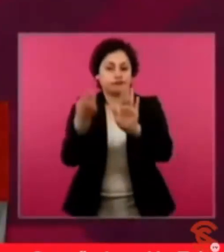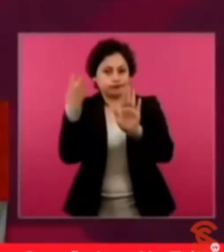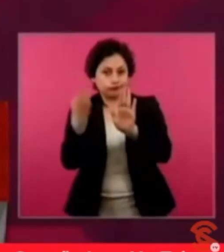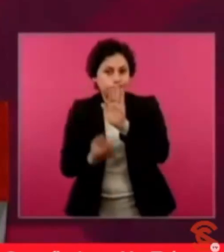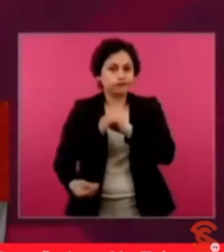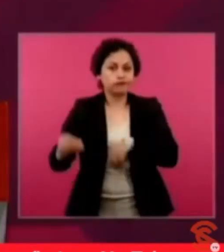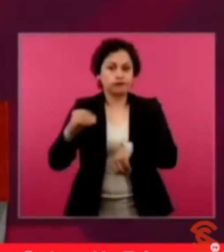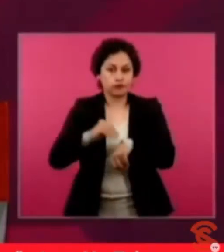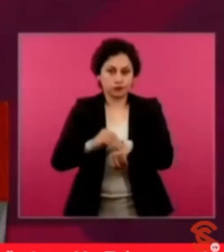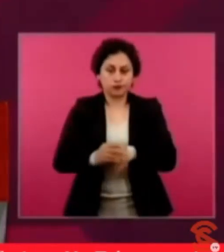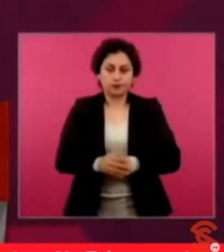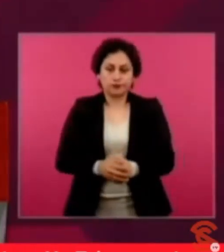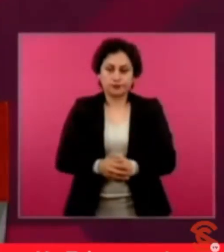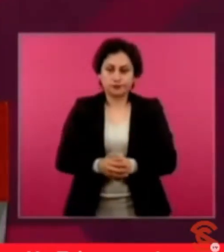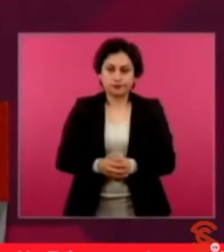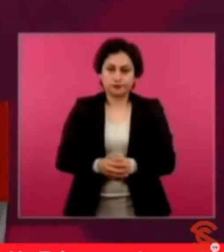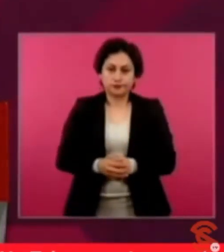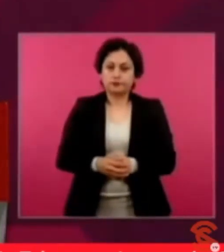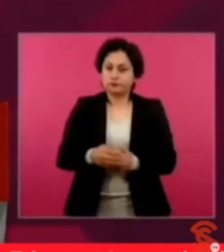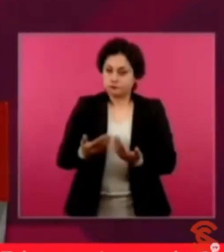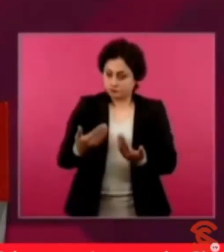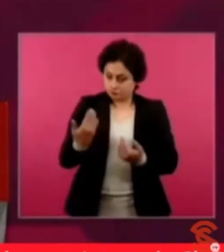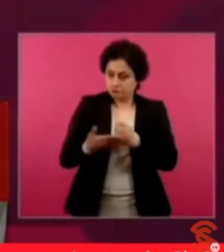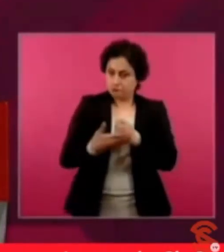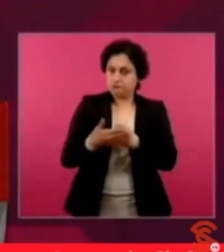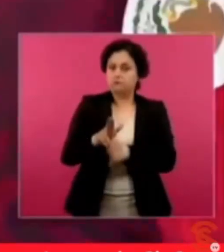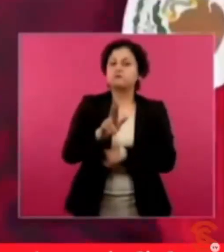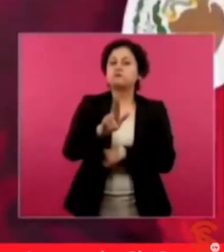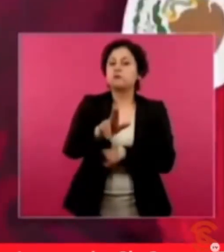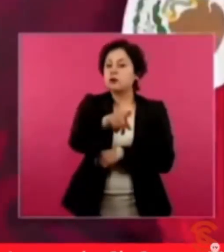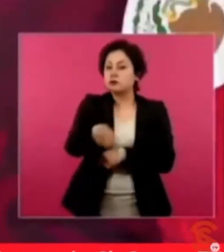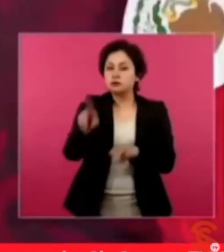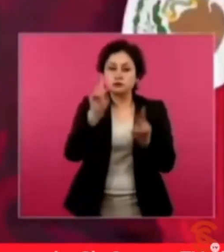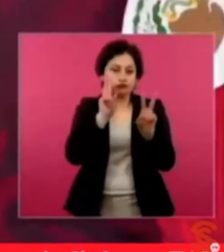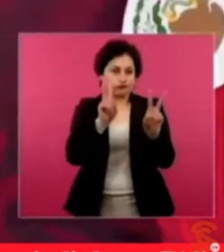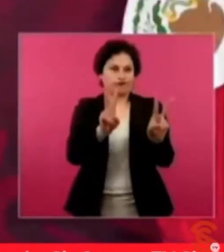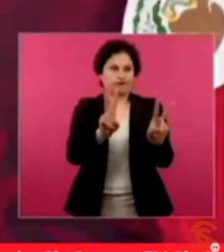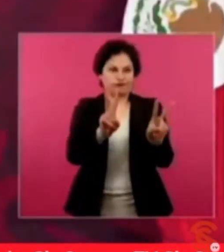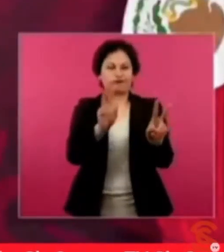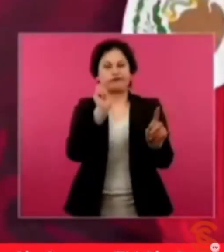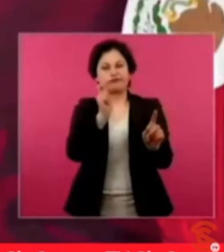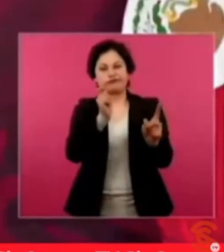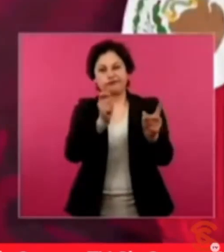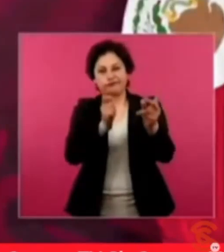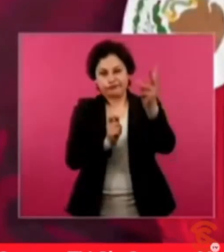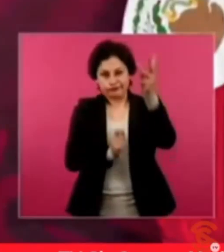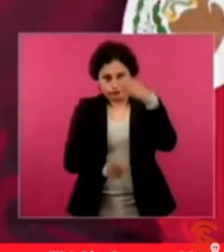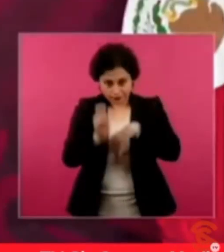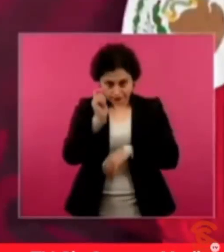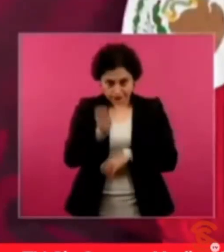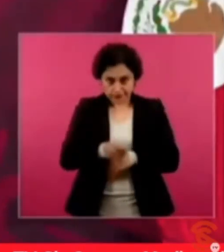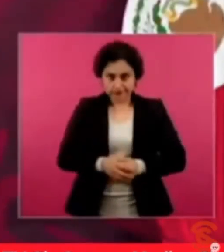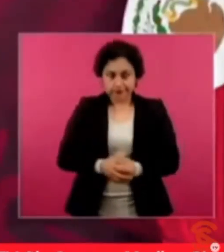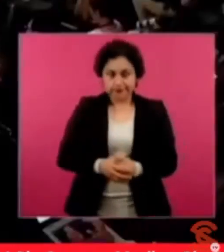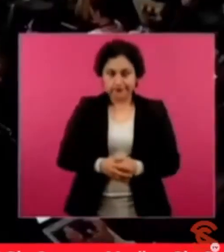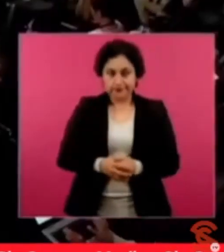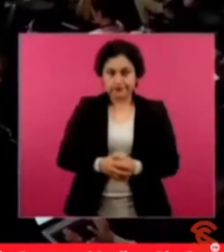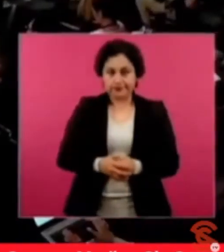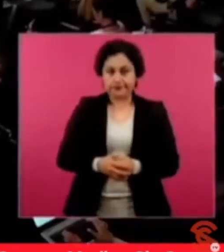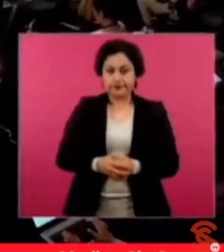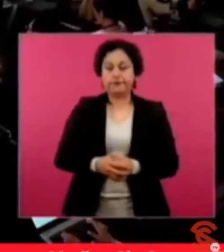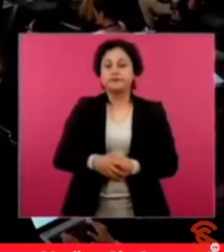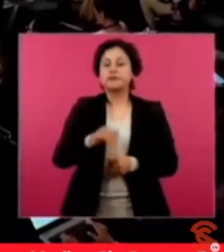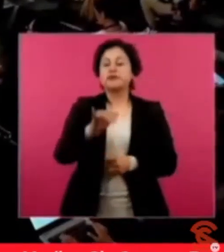el próximo martes, y van a darnos a conocer todo esto.